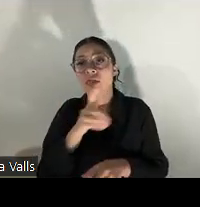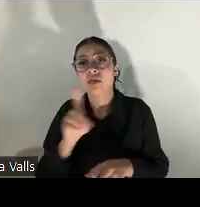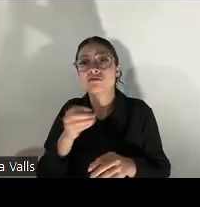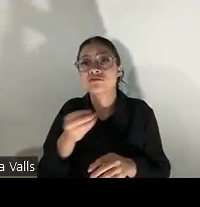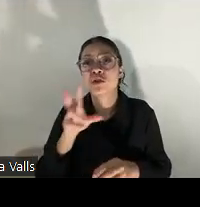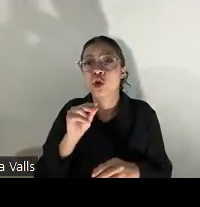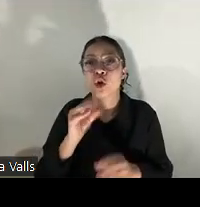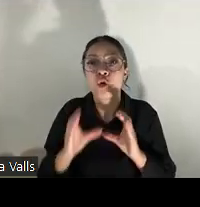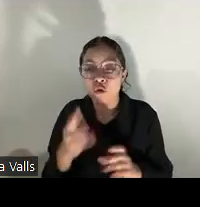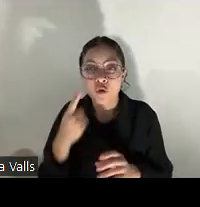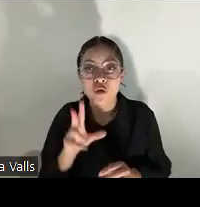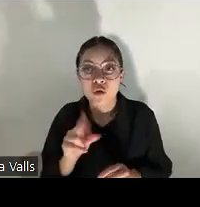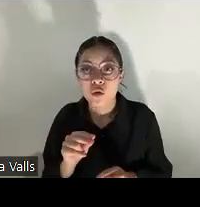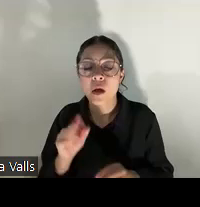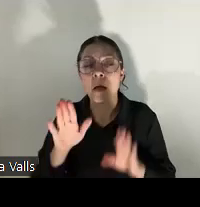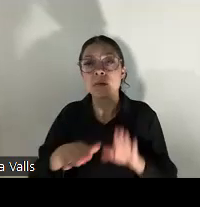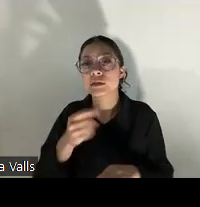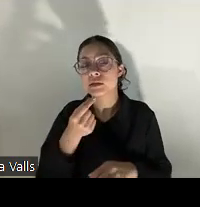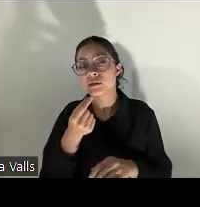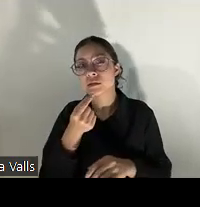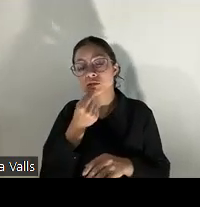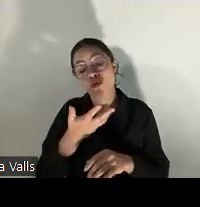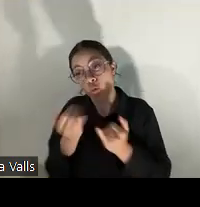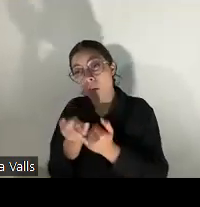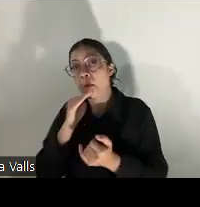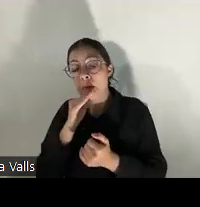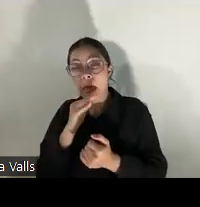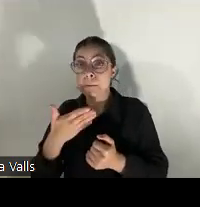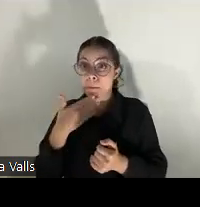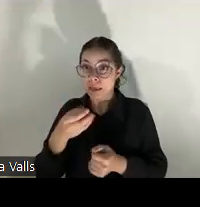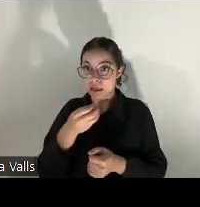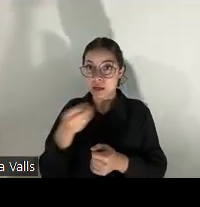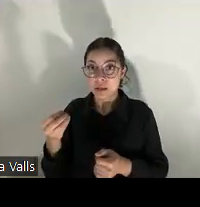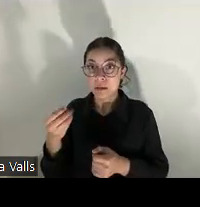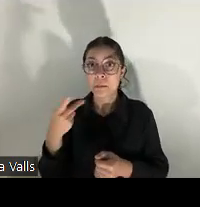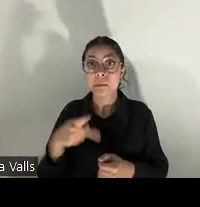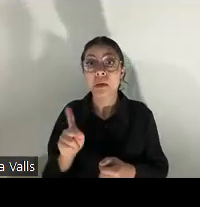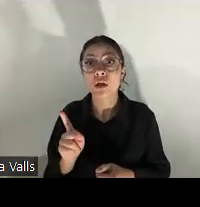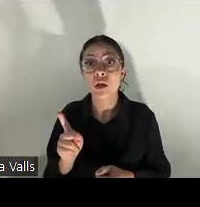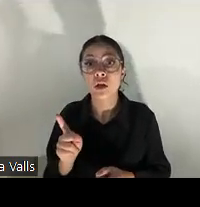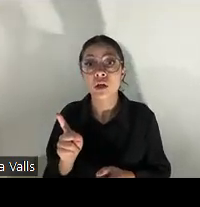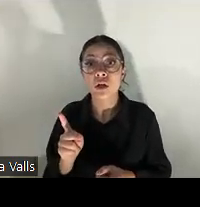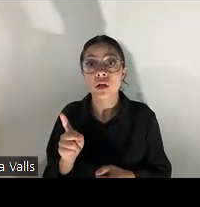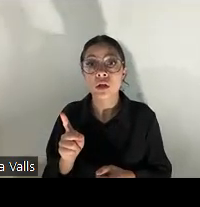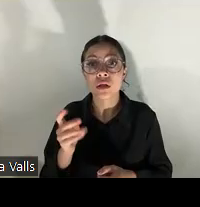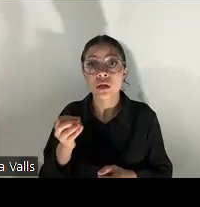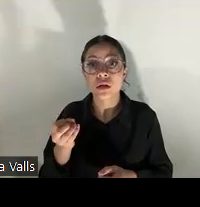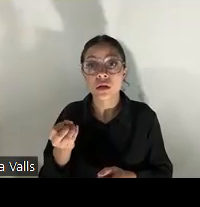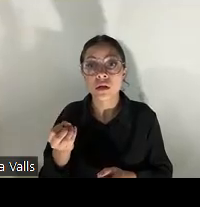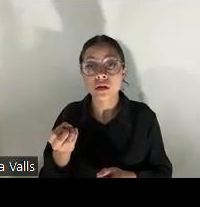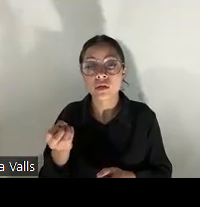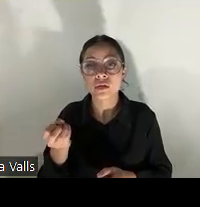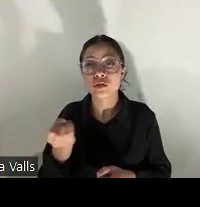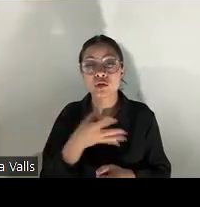hay niños en que las mamás son organizadoras y que los niños son muy desorganizados. Este es todo un